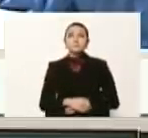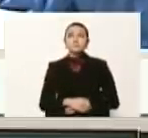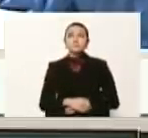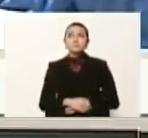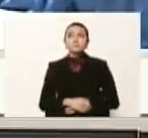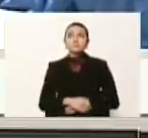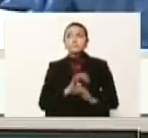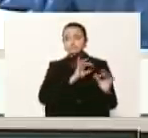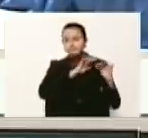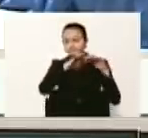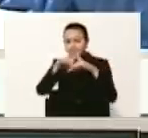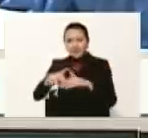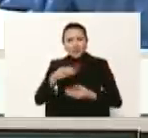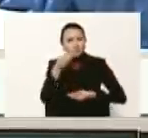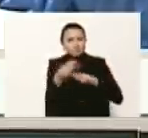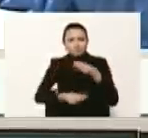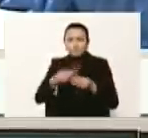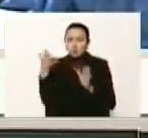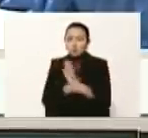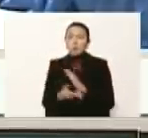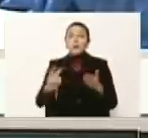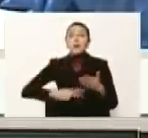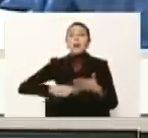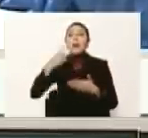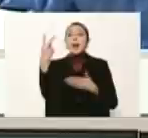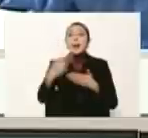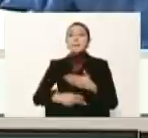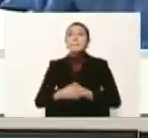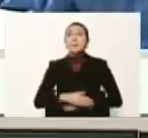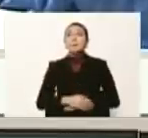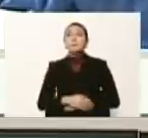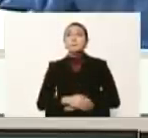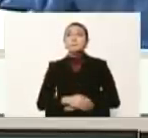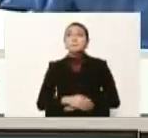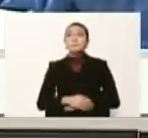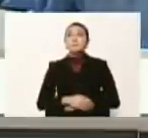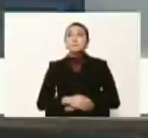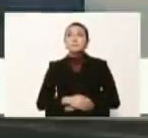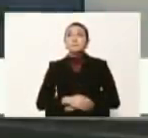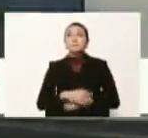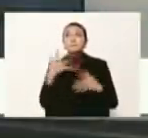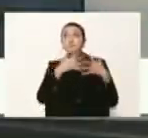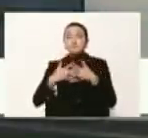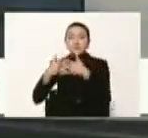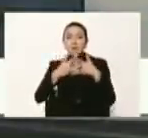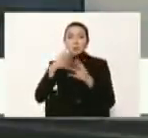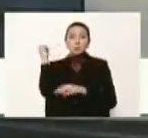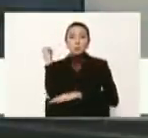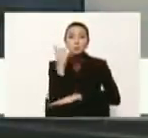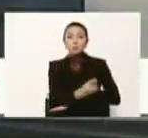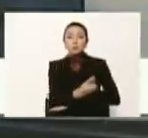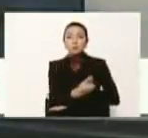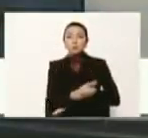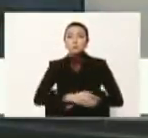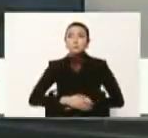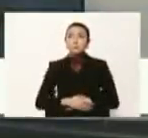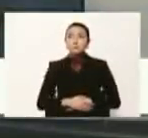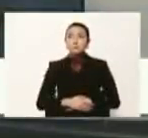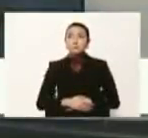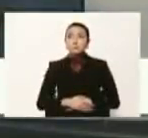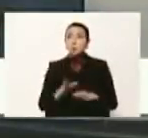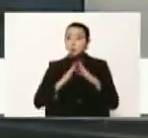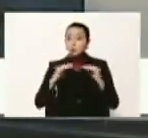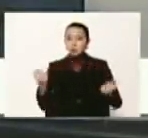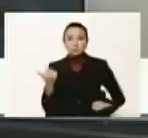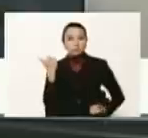venían también a ejecutar el plan seguro dirigido desde Washington y con todo el